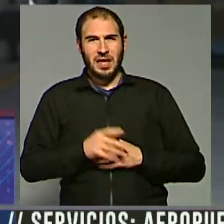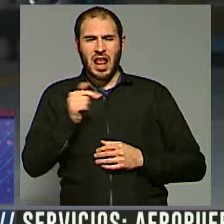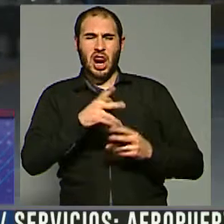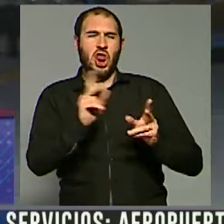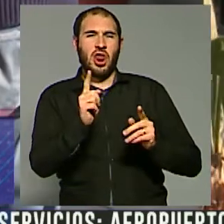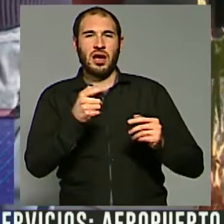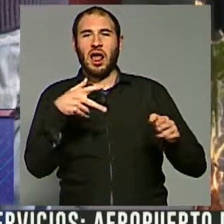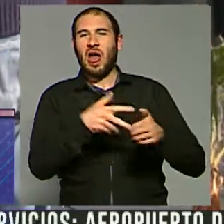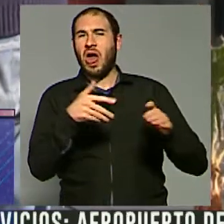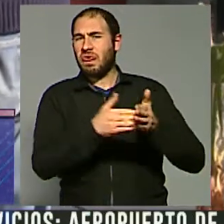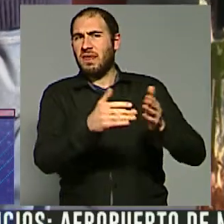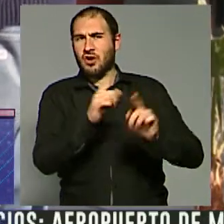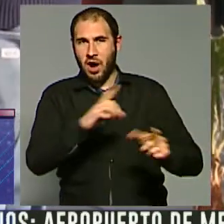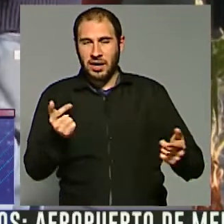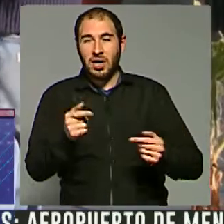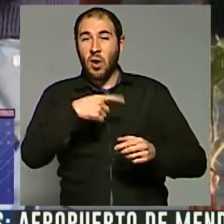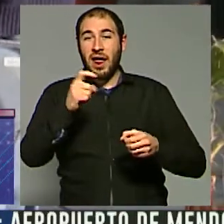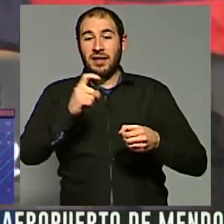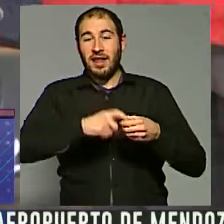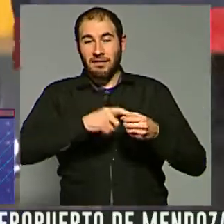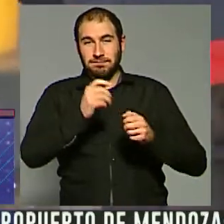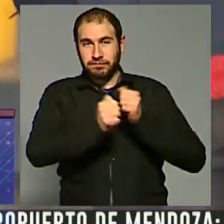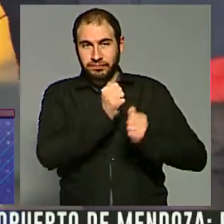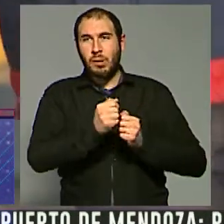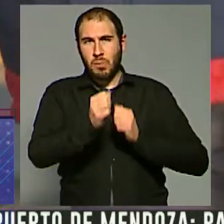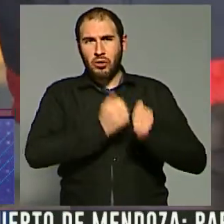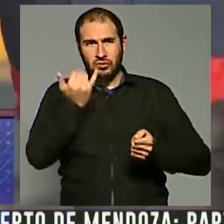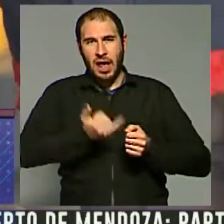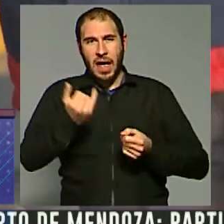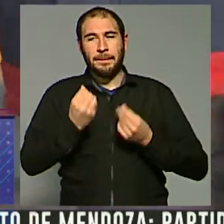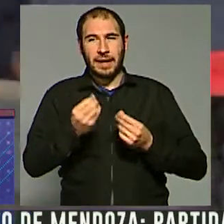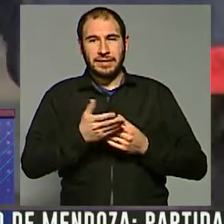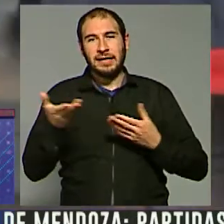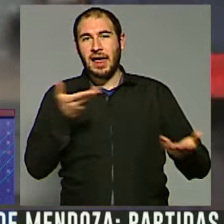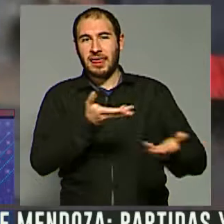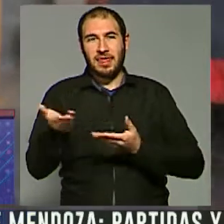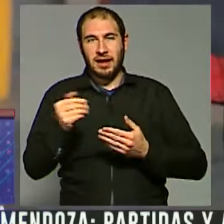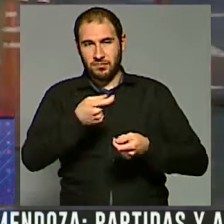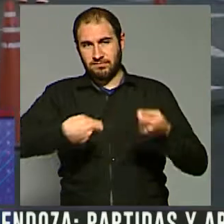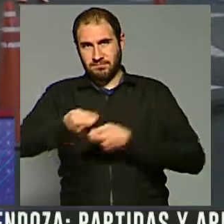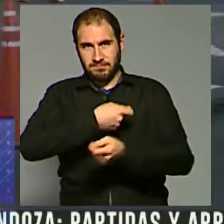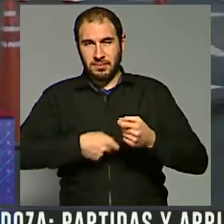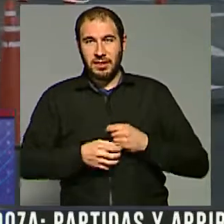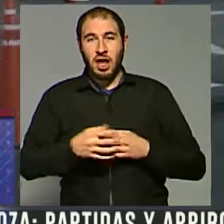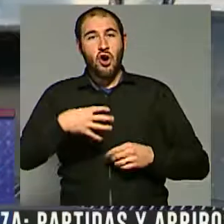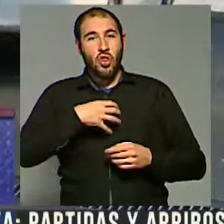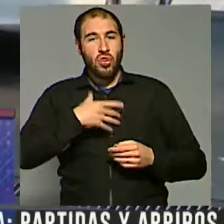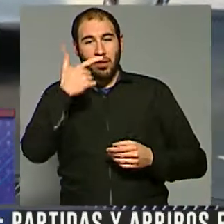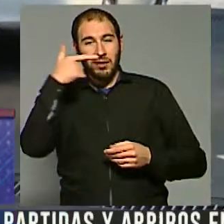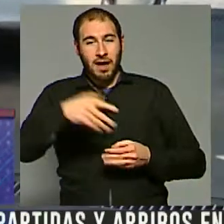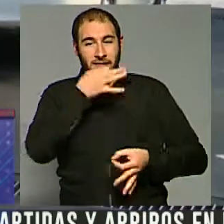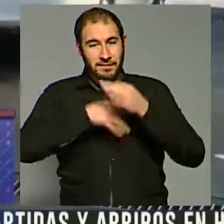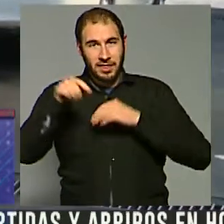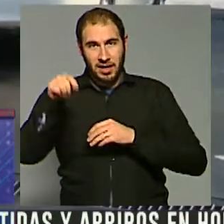que haya restricciones. Las refinerías tienen suficiente producción para abastecer el mercado. Los dueños de las estaciones de